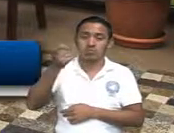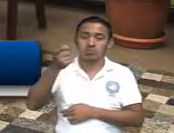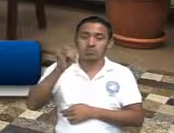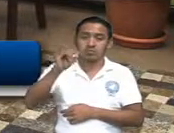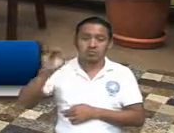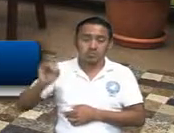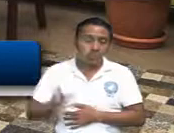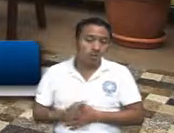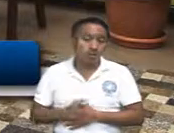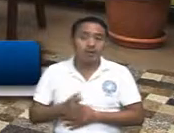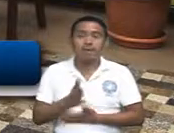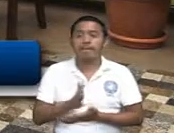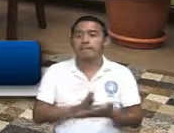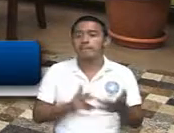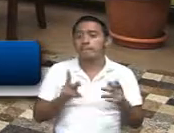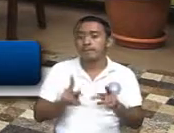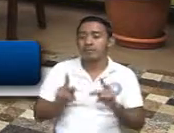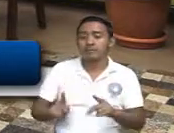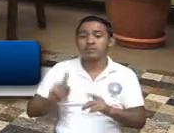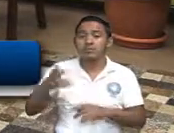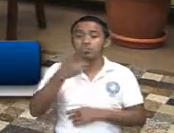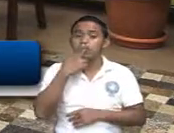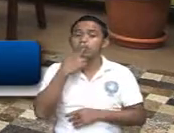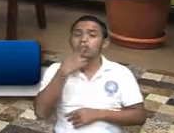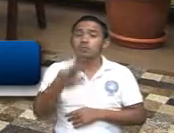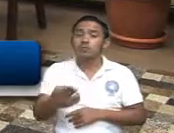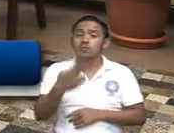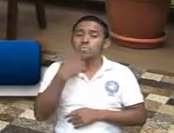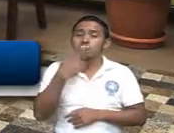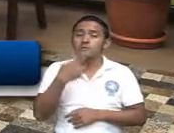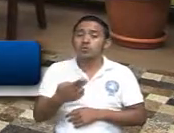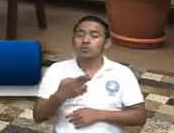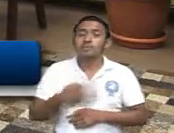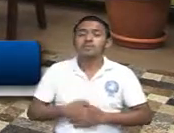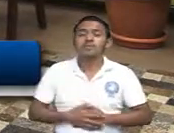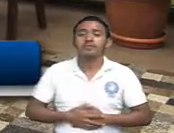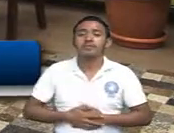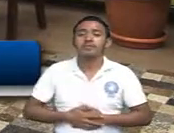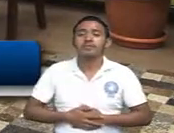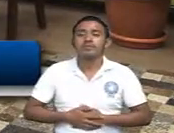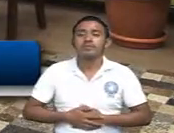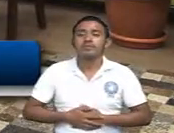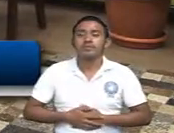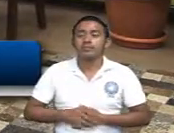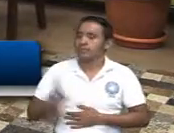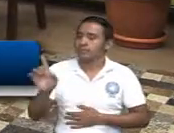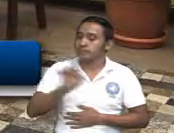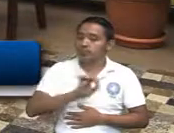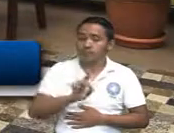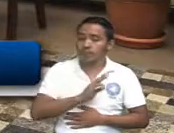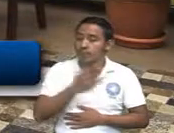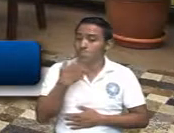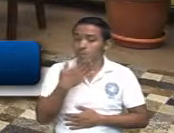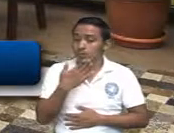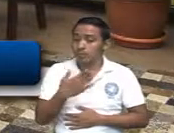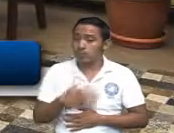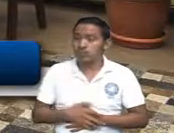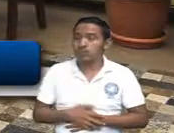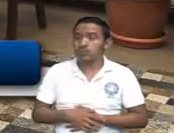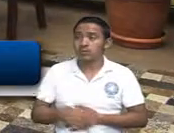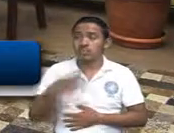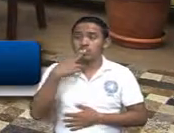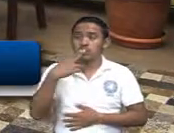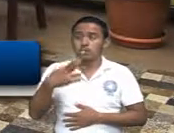aquellas personas que fuman por ejemplo también no es recomendable el